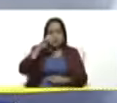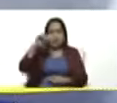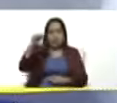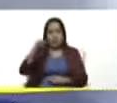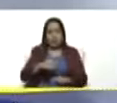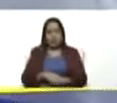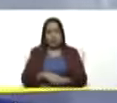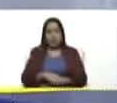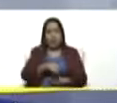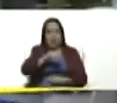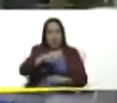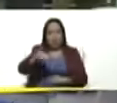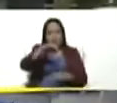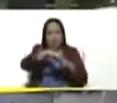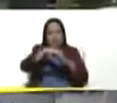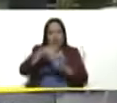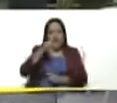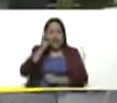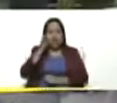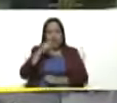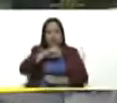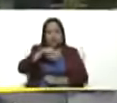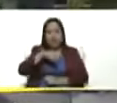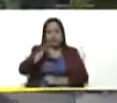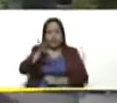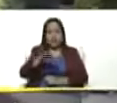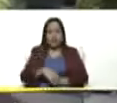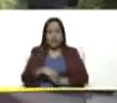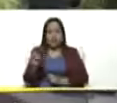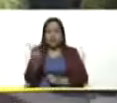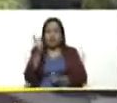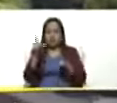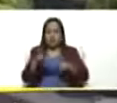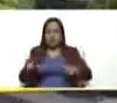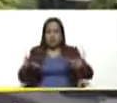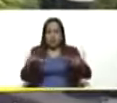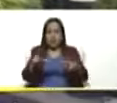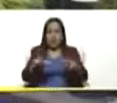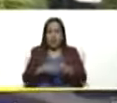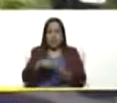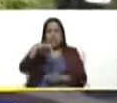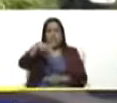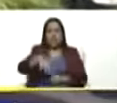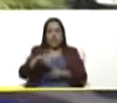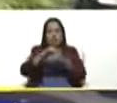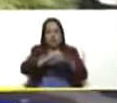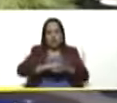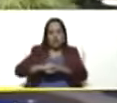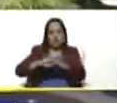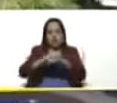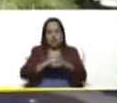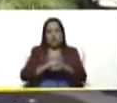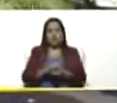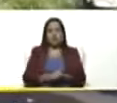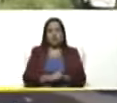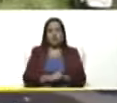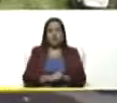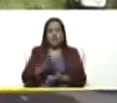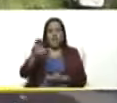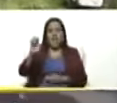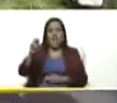a los caficultores de nuestro país. Segundo lugar del estado Trujillo,